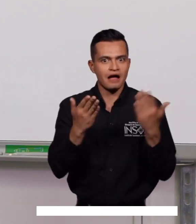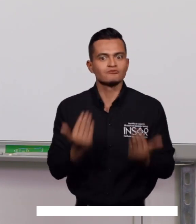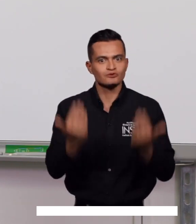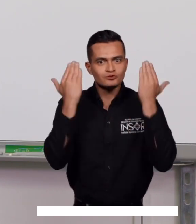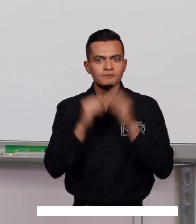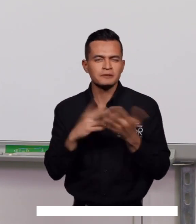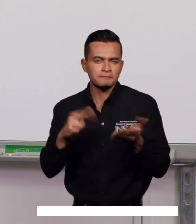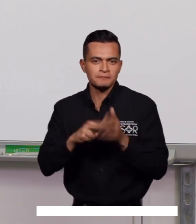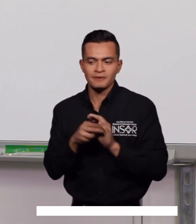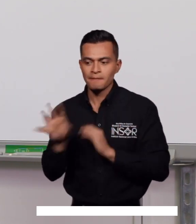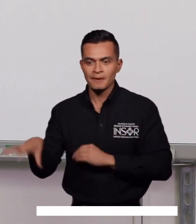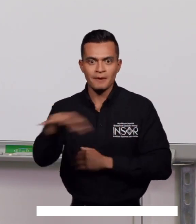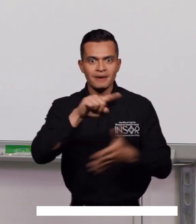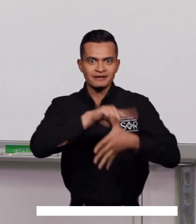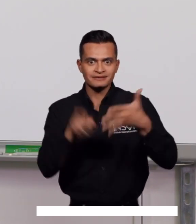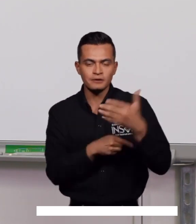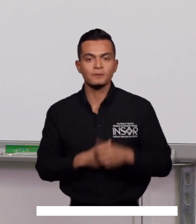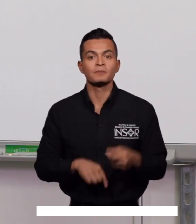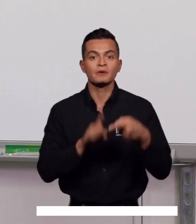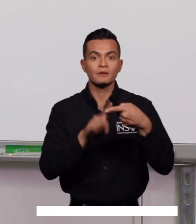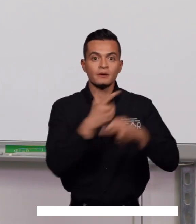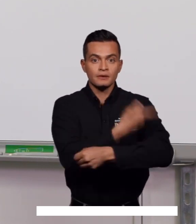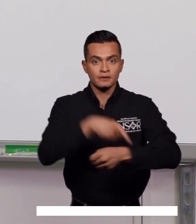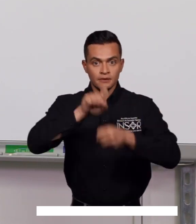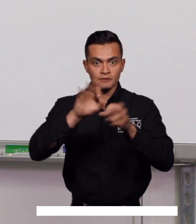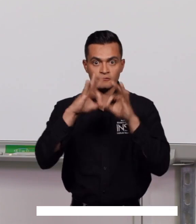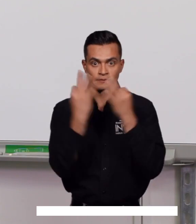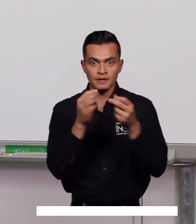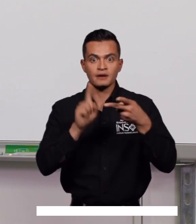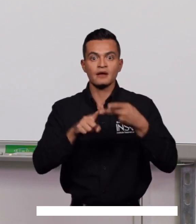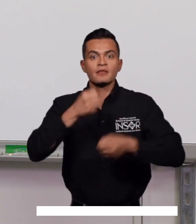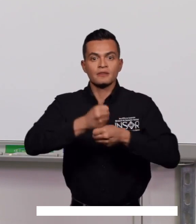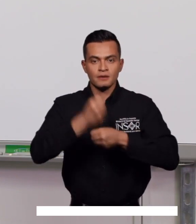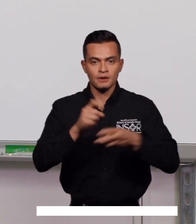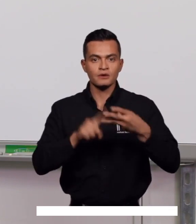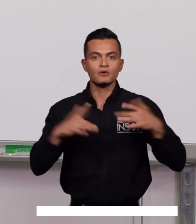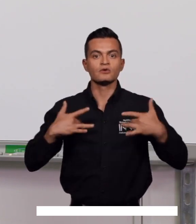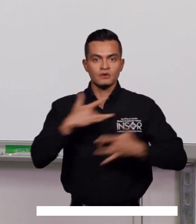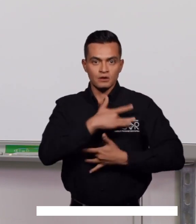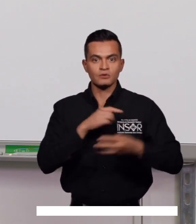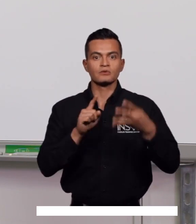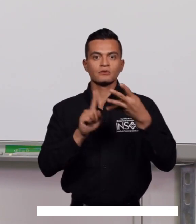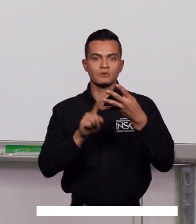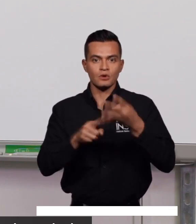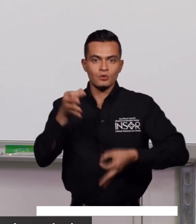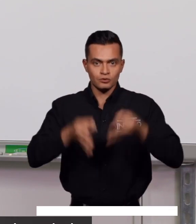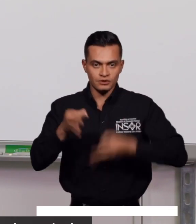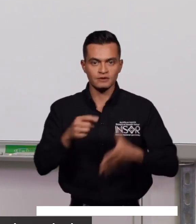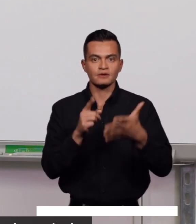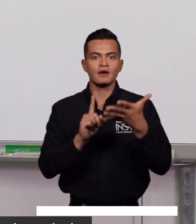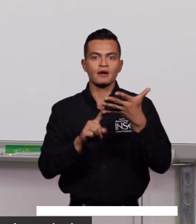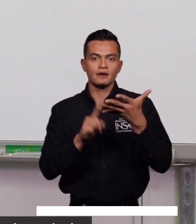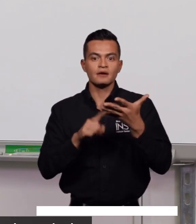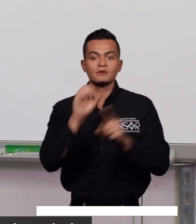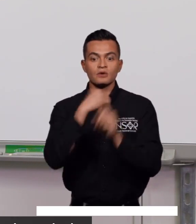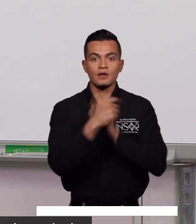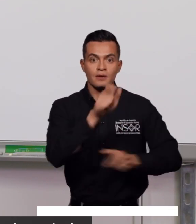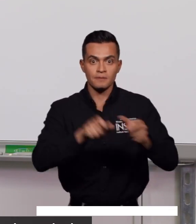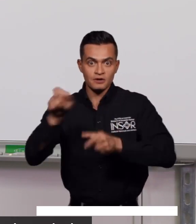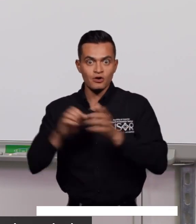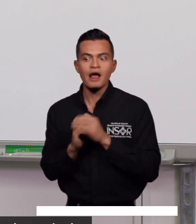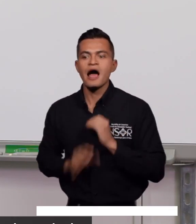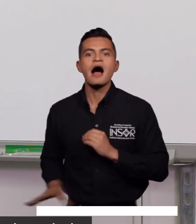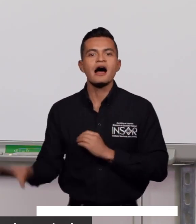derechos, primera infancia y familia, trabajo, salud, justicia y sociedad civil logremos un